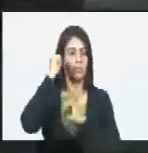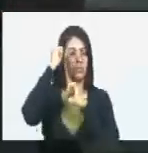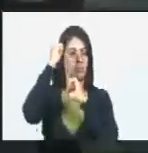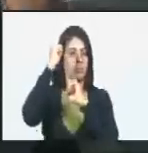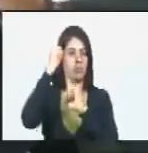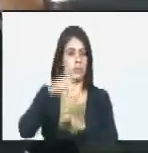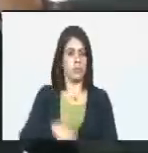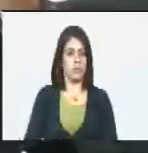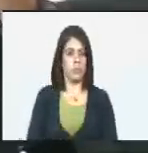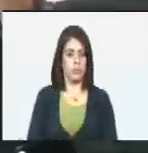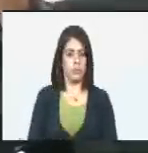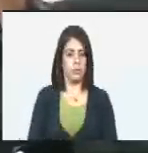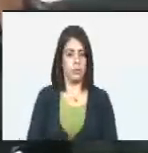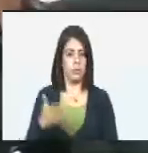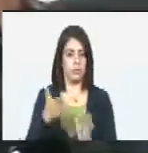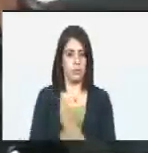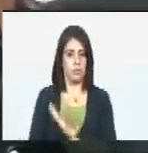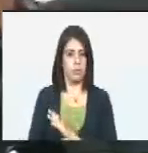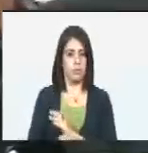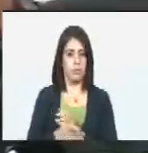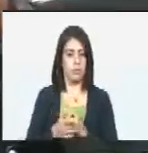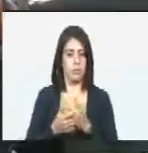sobre el fascismo,